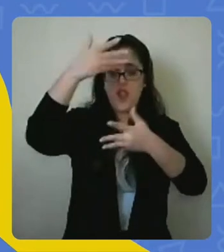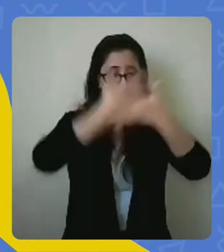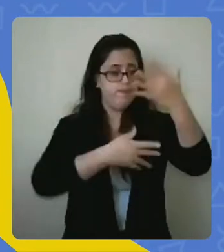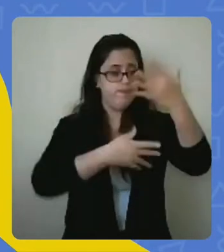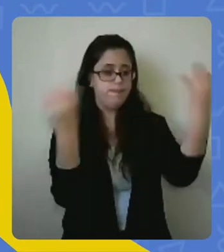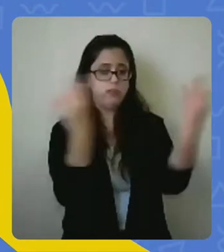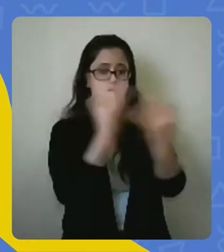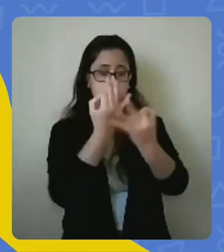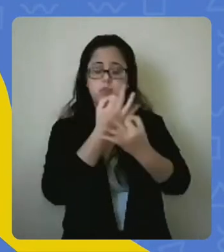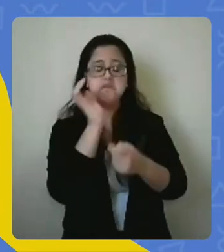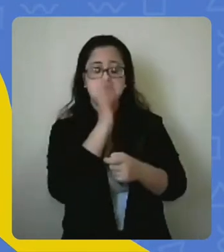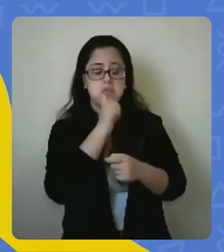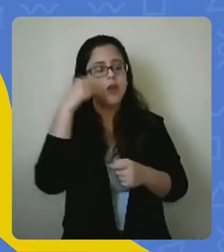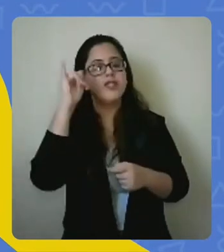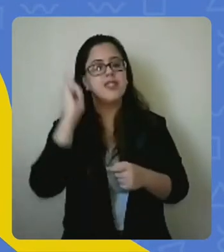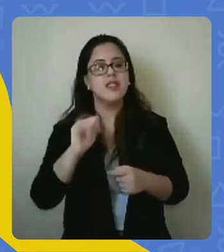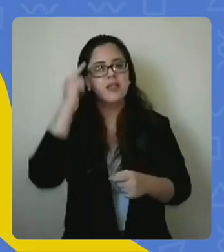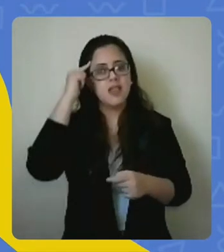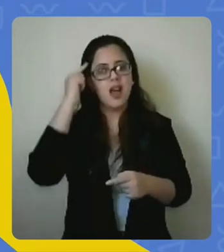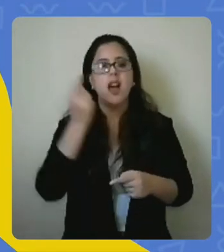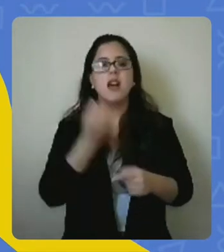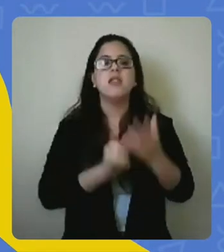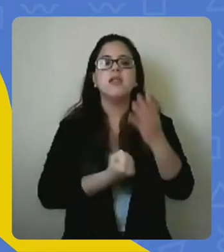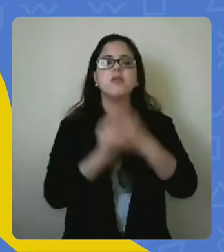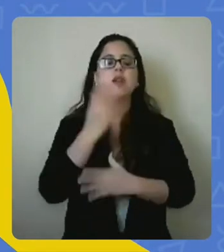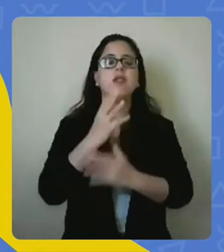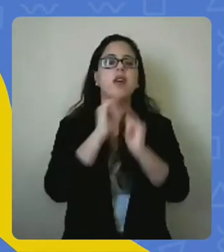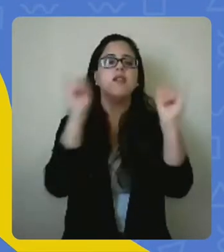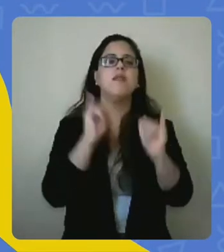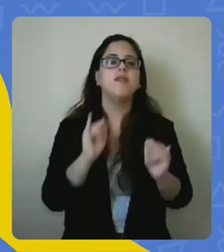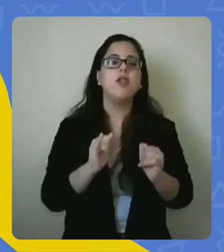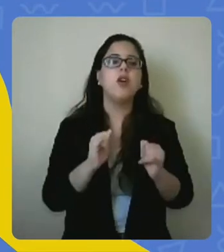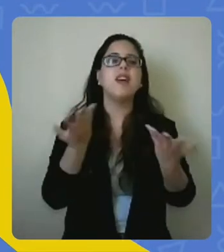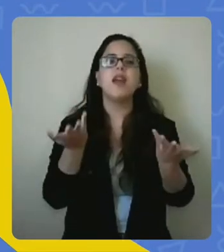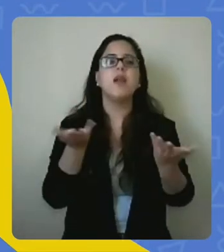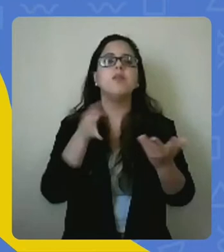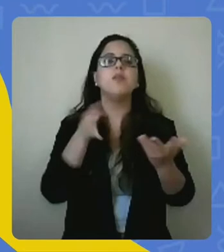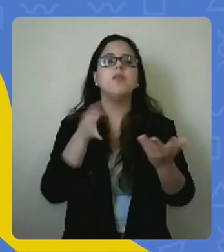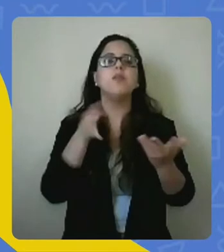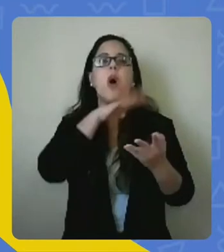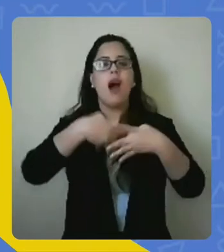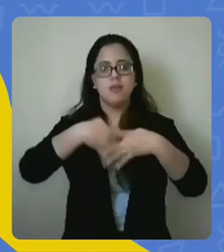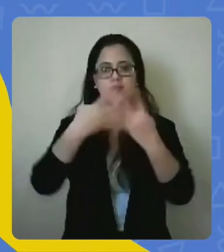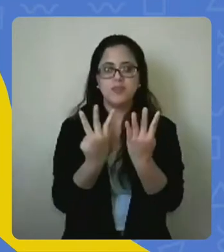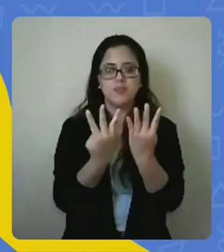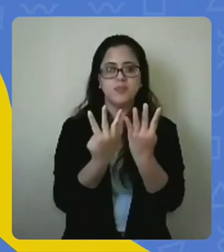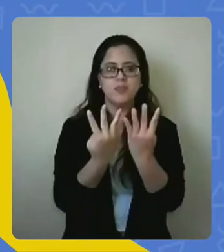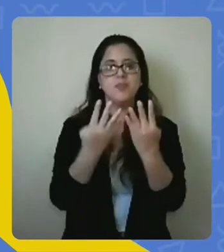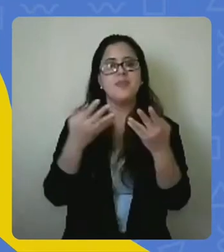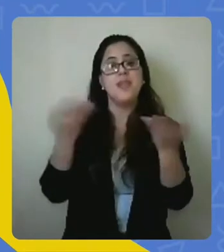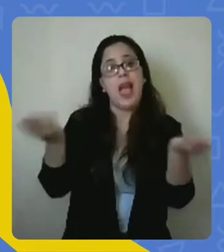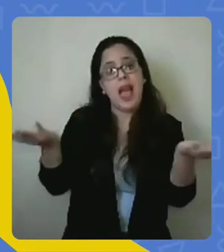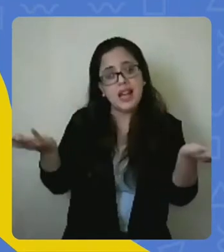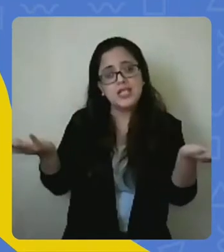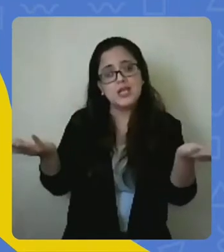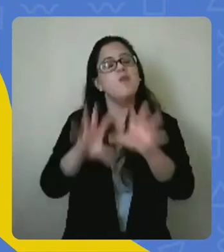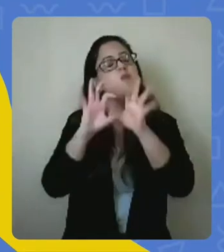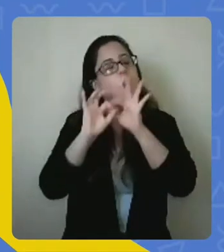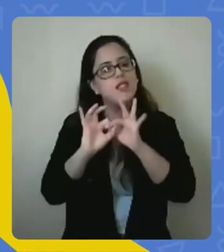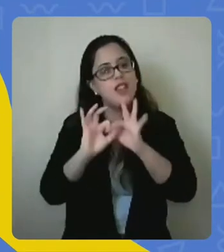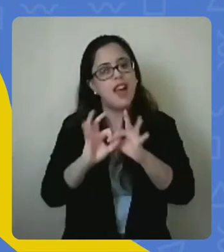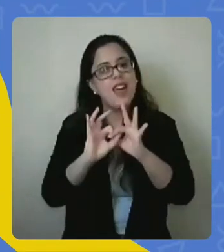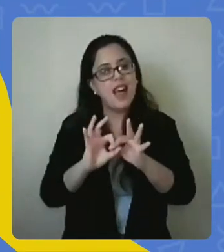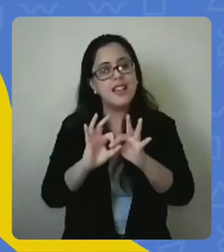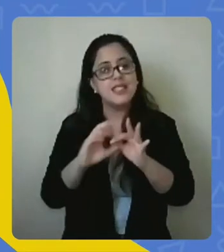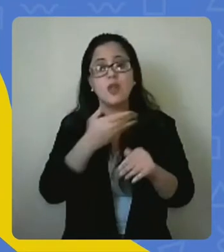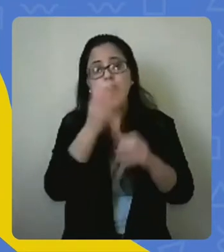pensando en nuevas formas de ocupar el mismo set de naipes. Eso es todo. Muchas gracias. Ahí pueden buscar entonces,